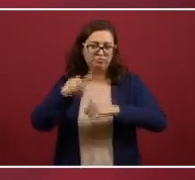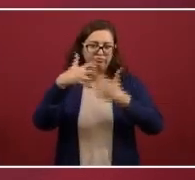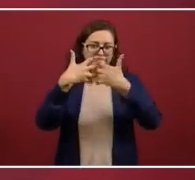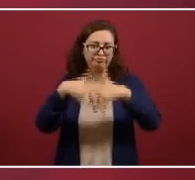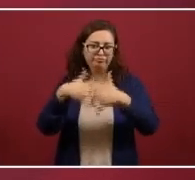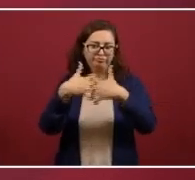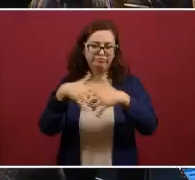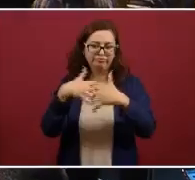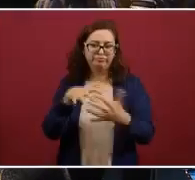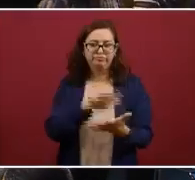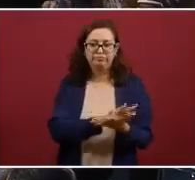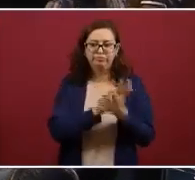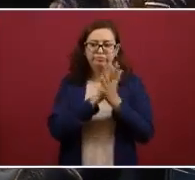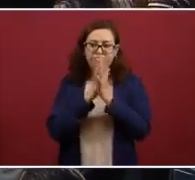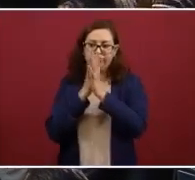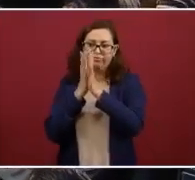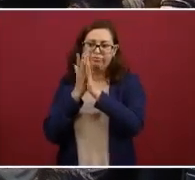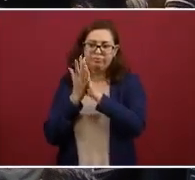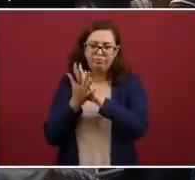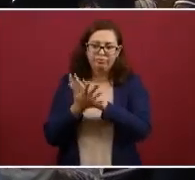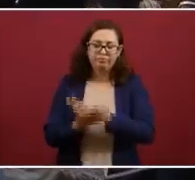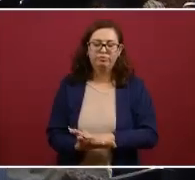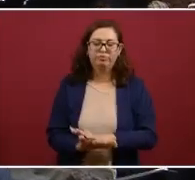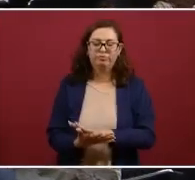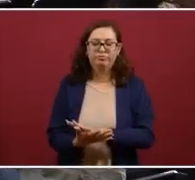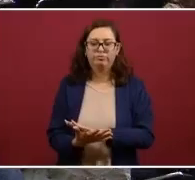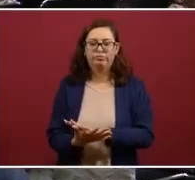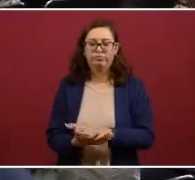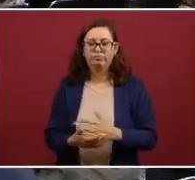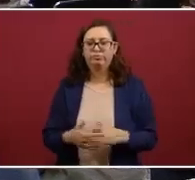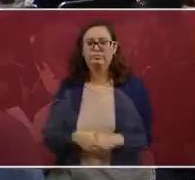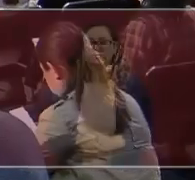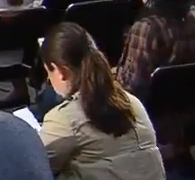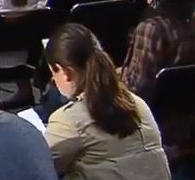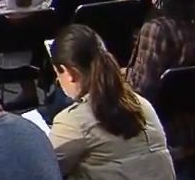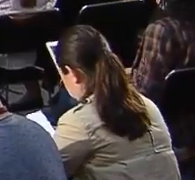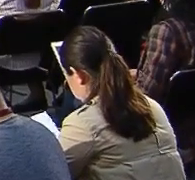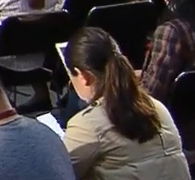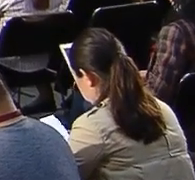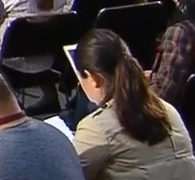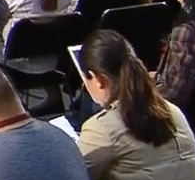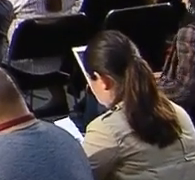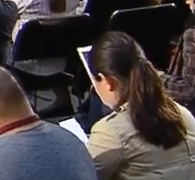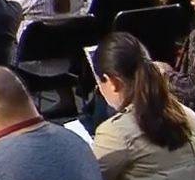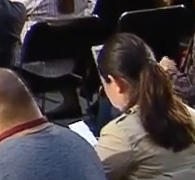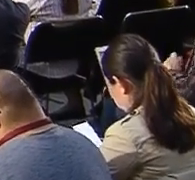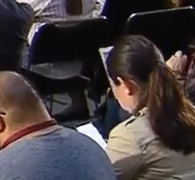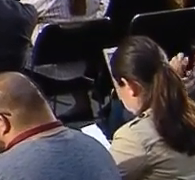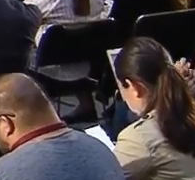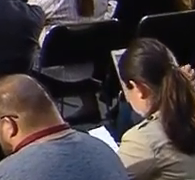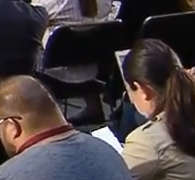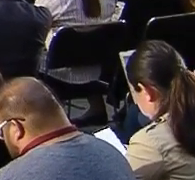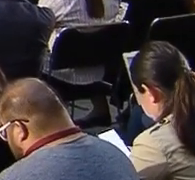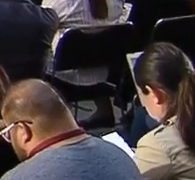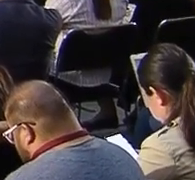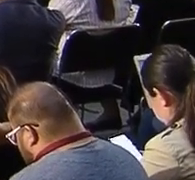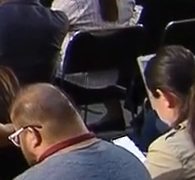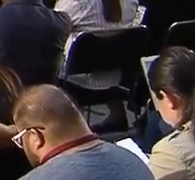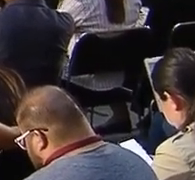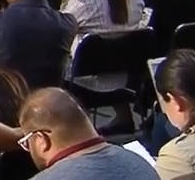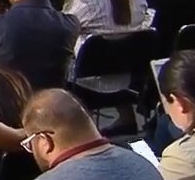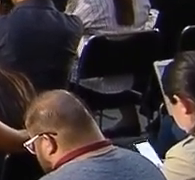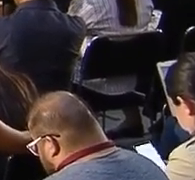refinería la materia prima y dejar de comprar las gasolinas en el extranjero. Es